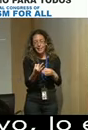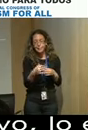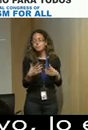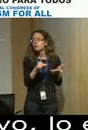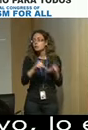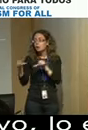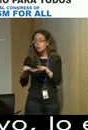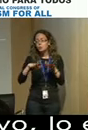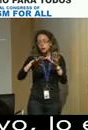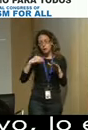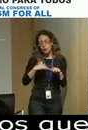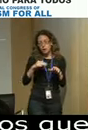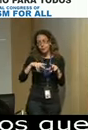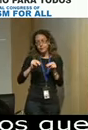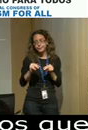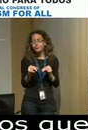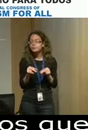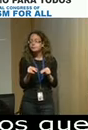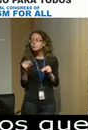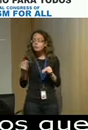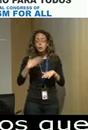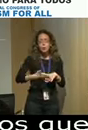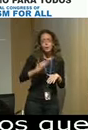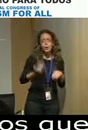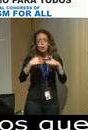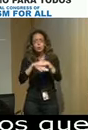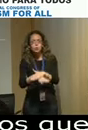ya terminó. Bueno, el valor de la inclusión.